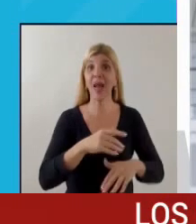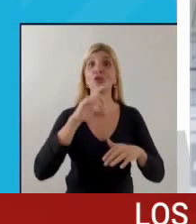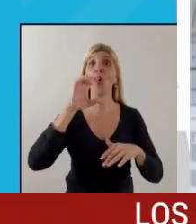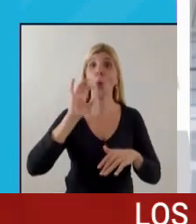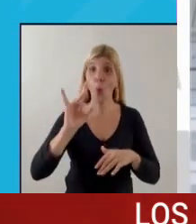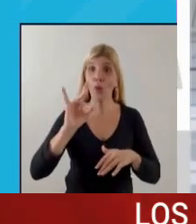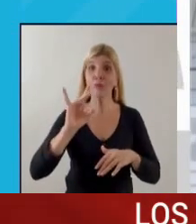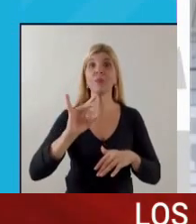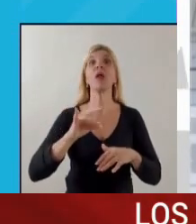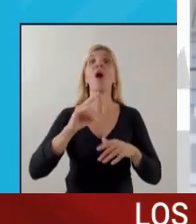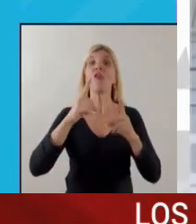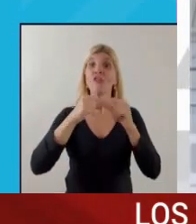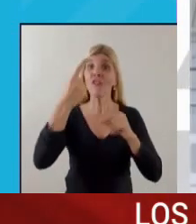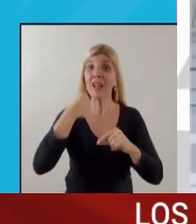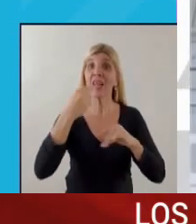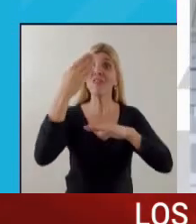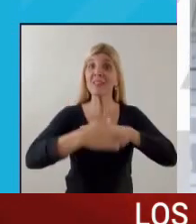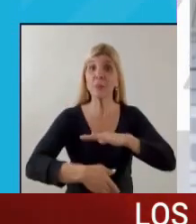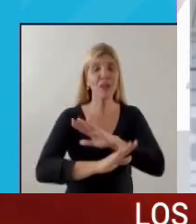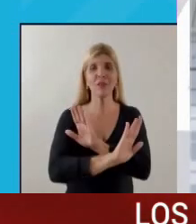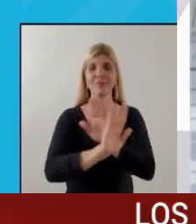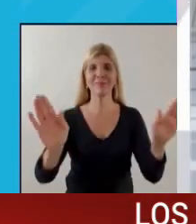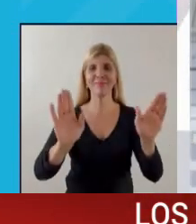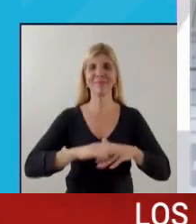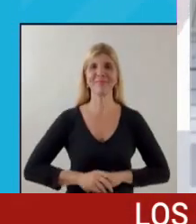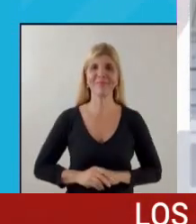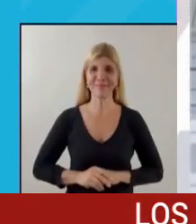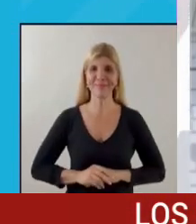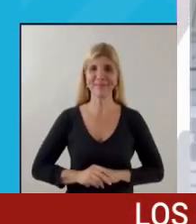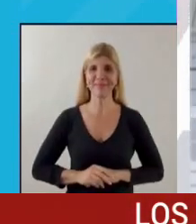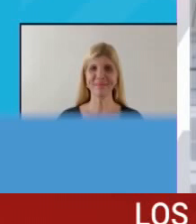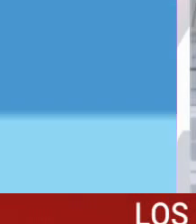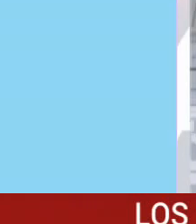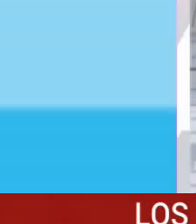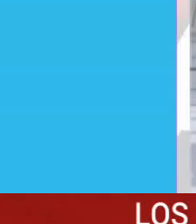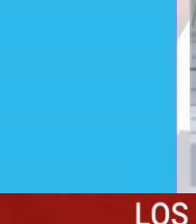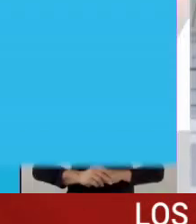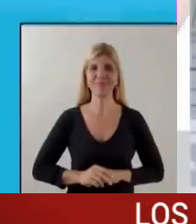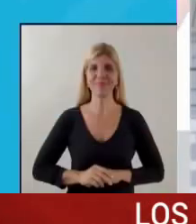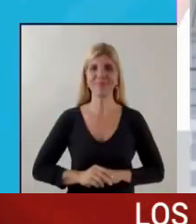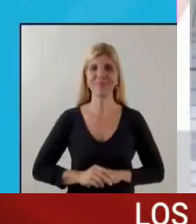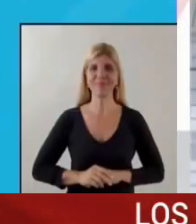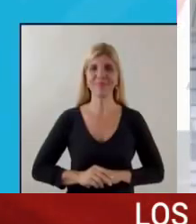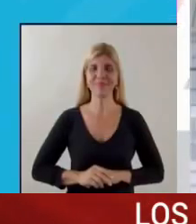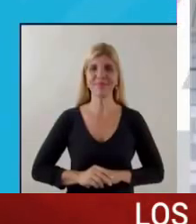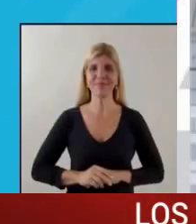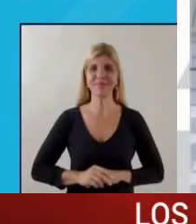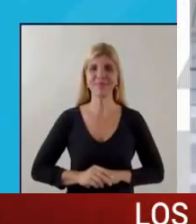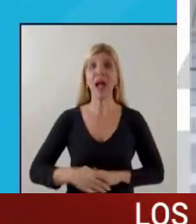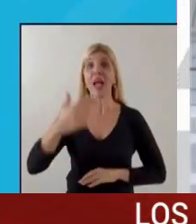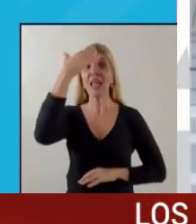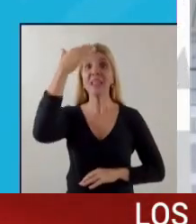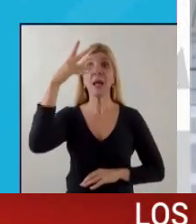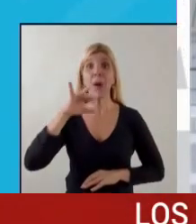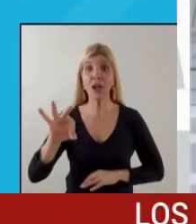evaluar muchos informes, estudios, y lo que se intenta hacer es que sea un poco más ágil y más accesible. Janina, en ese